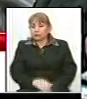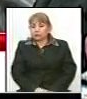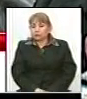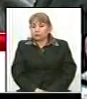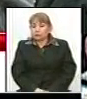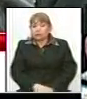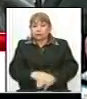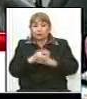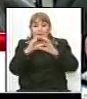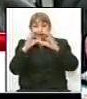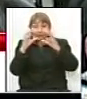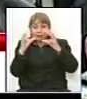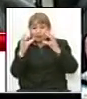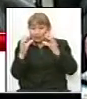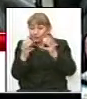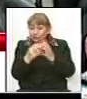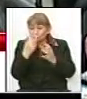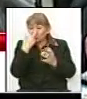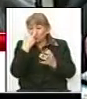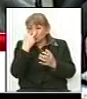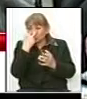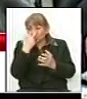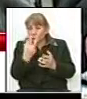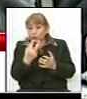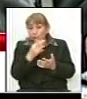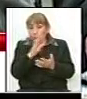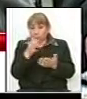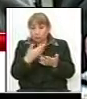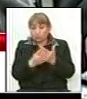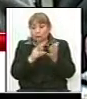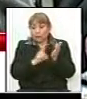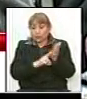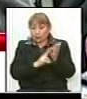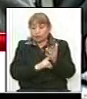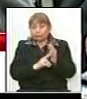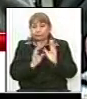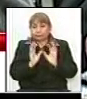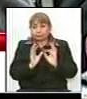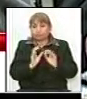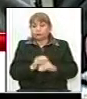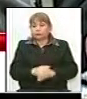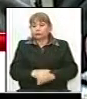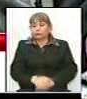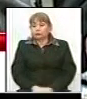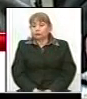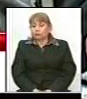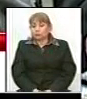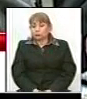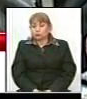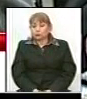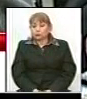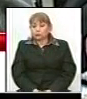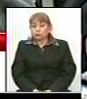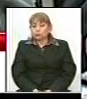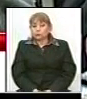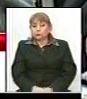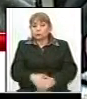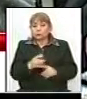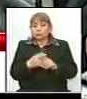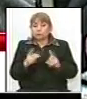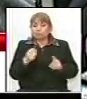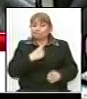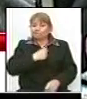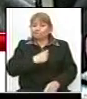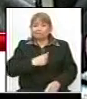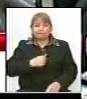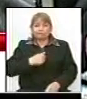yo analizo este dato, diría, o sea, todos tienen en mayoría algún tipo de respaldo en cuanto a atención de salud. Pero